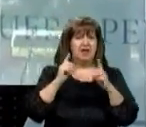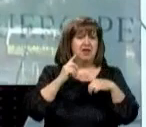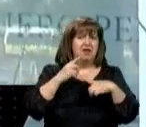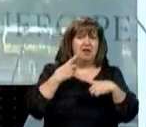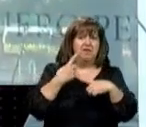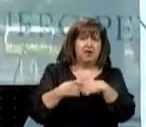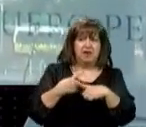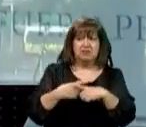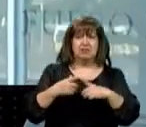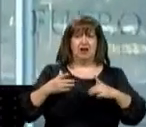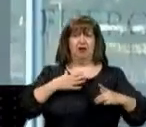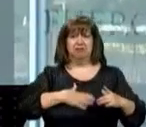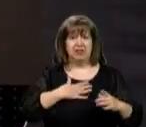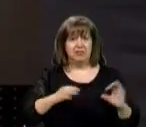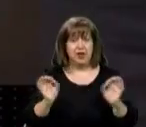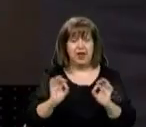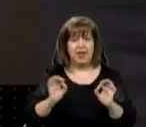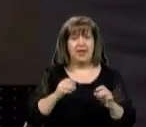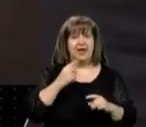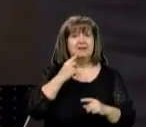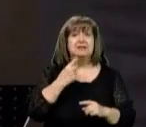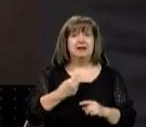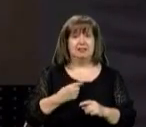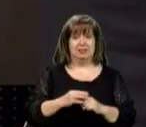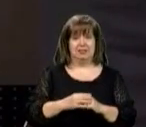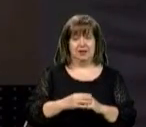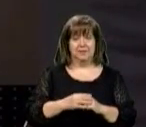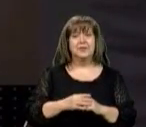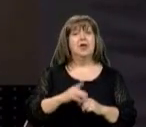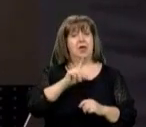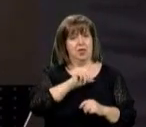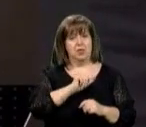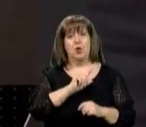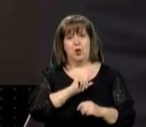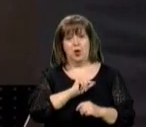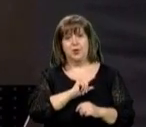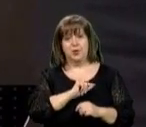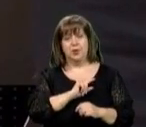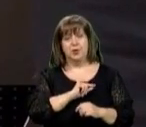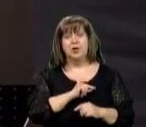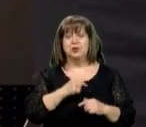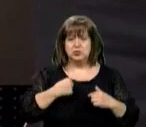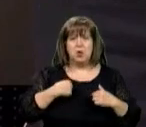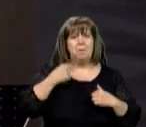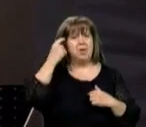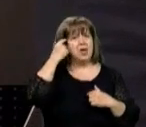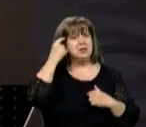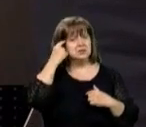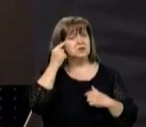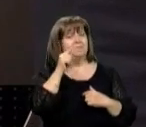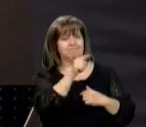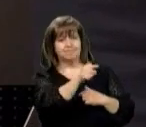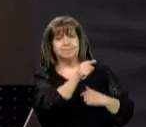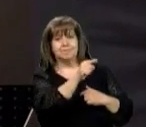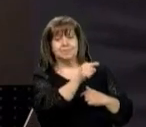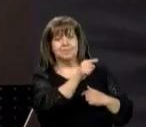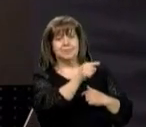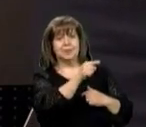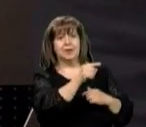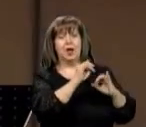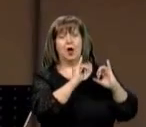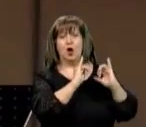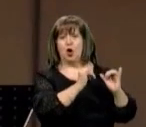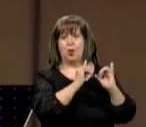este es un hecho muy triste y es tan triste y tan doloroso que sigo convencido que la persona